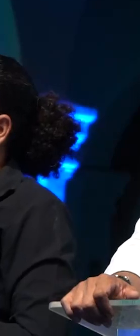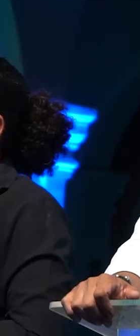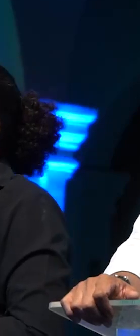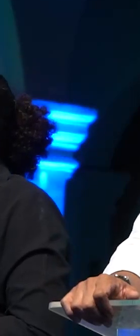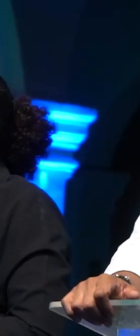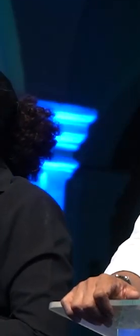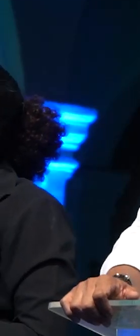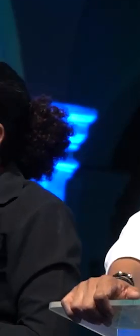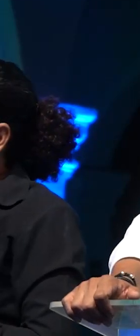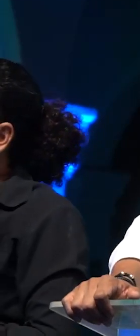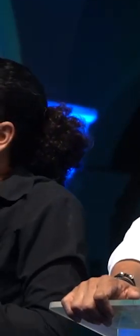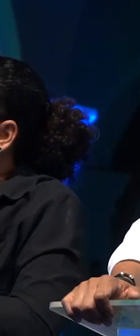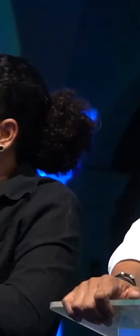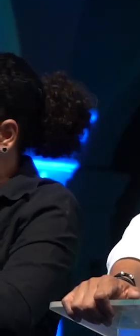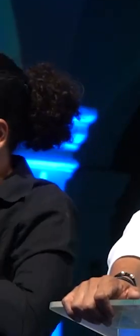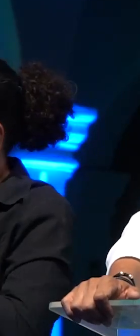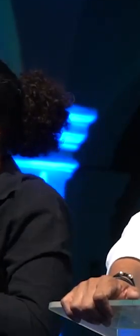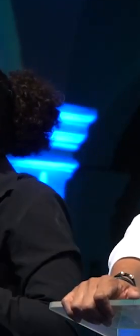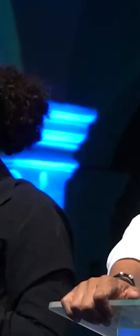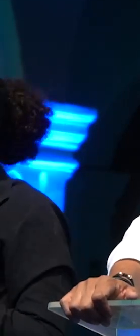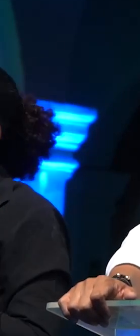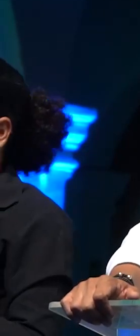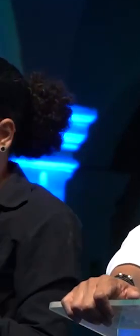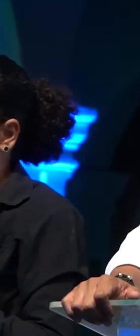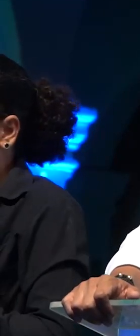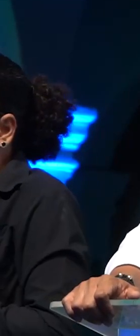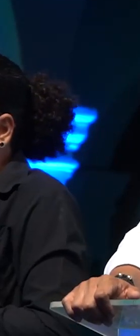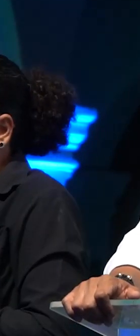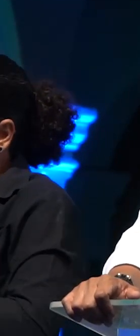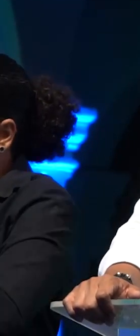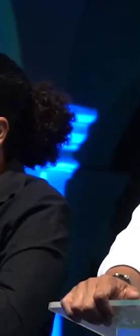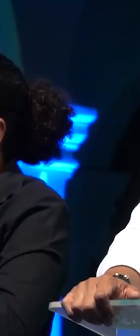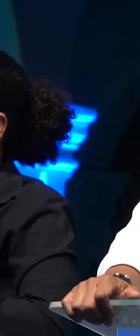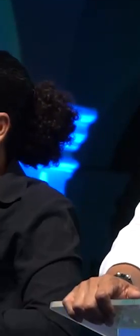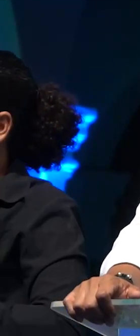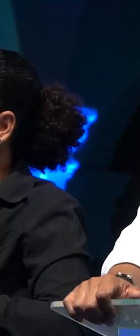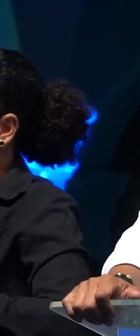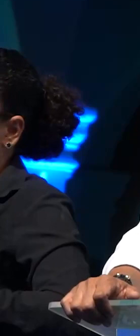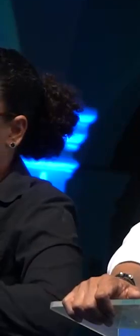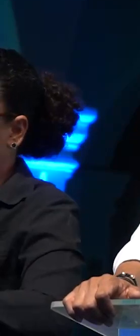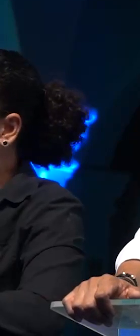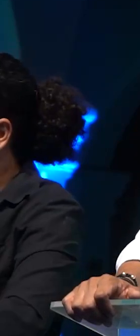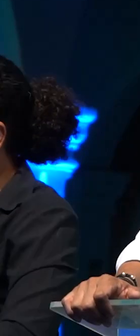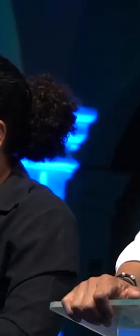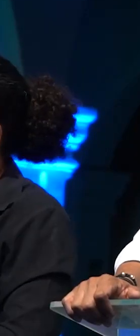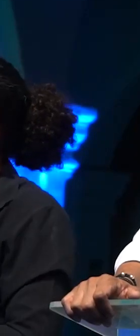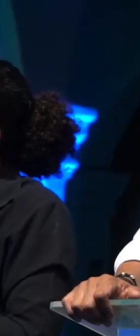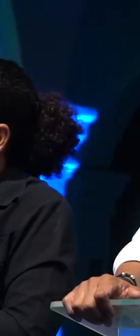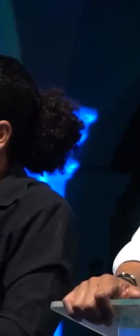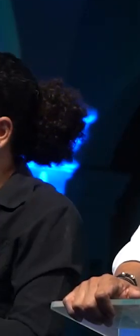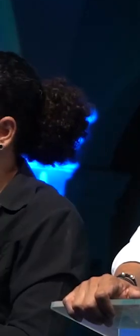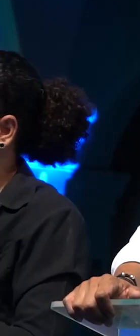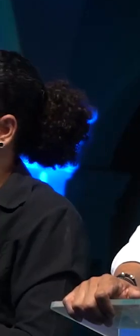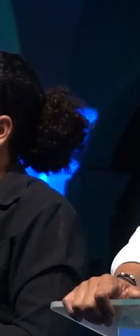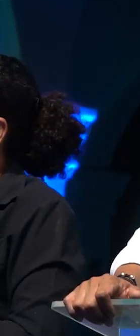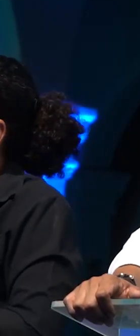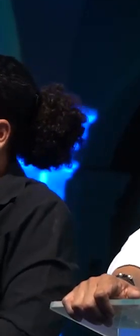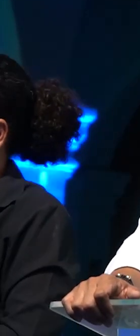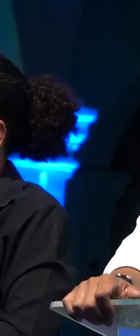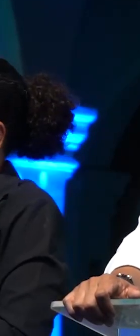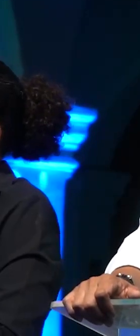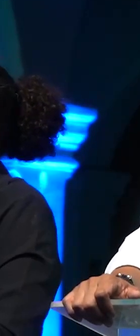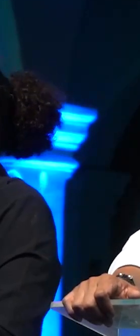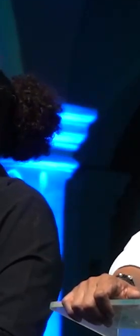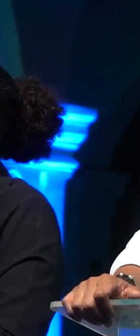en español. Es mi sueño tratar de ser capaz de hacerlo, pero tengo que hacerlo porque si quiero que los estudiantes se atrevan a